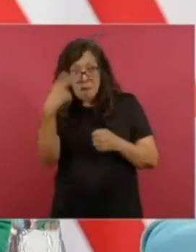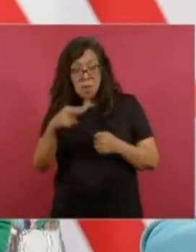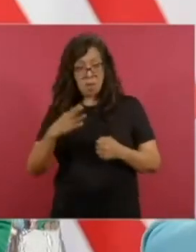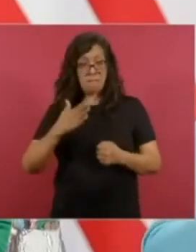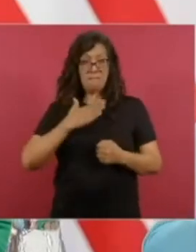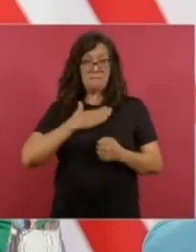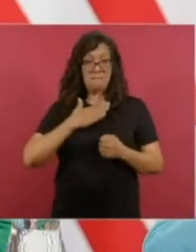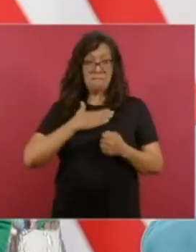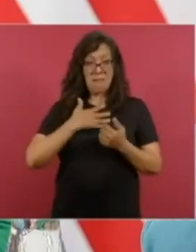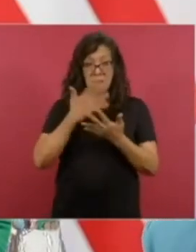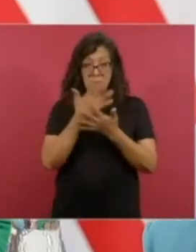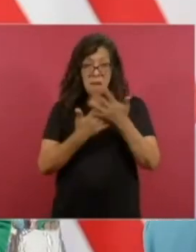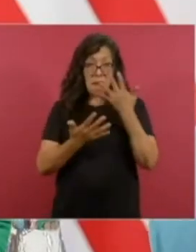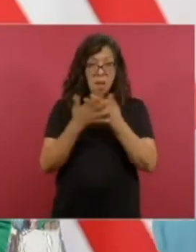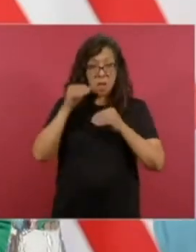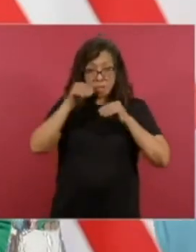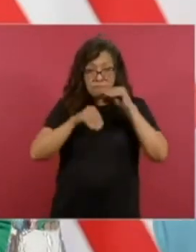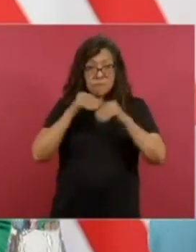es